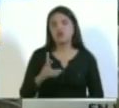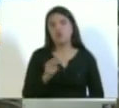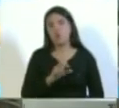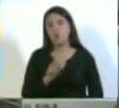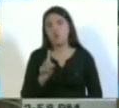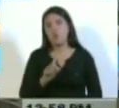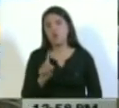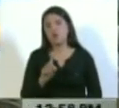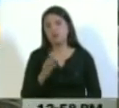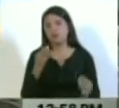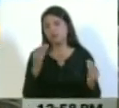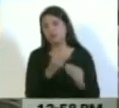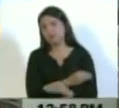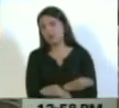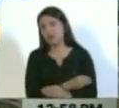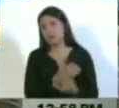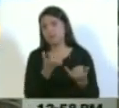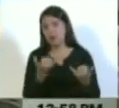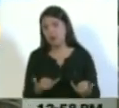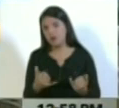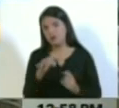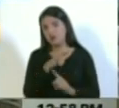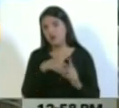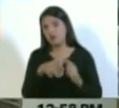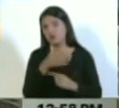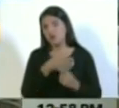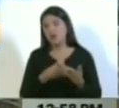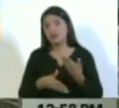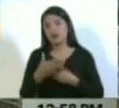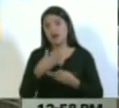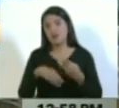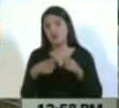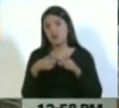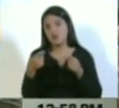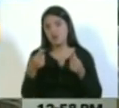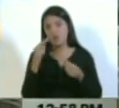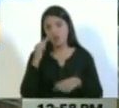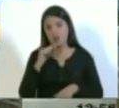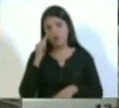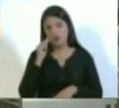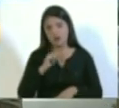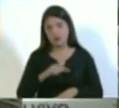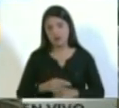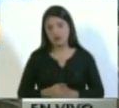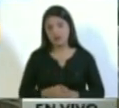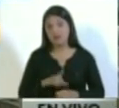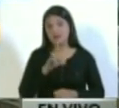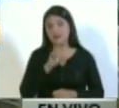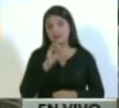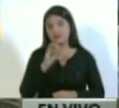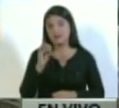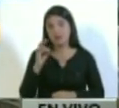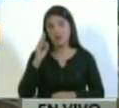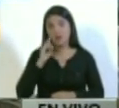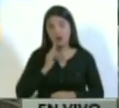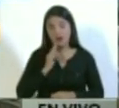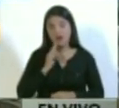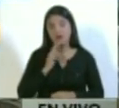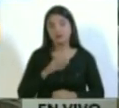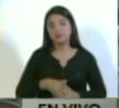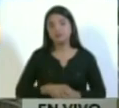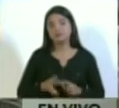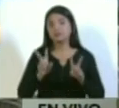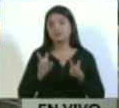el acorde para este momento de cambio de monedas, de cambio de billetes de 100 bolívares por una transacción en la